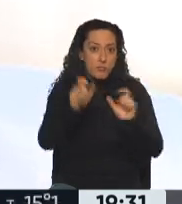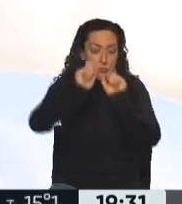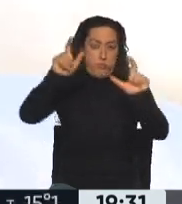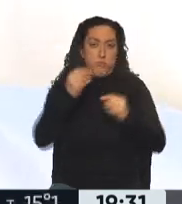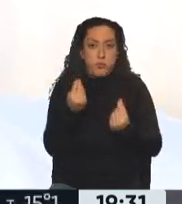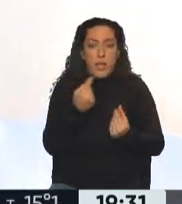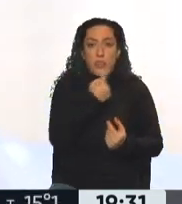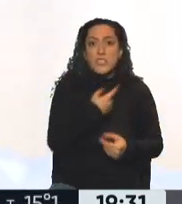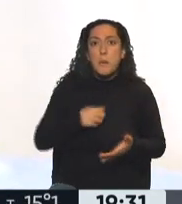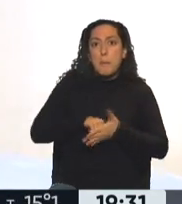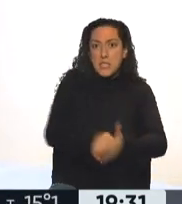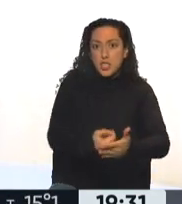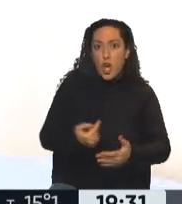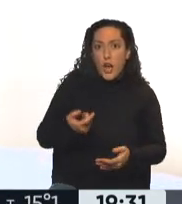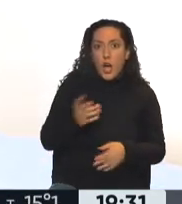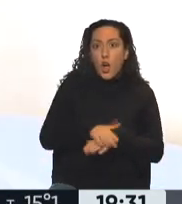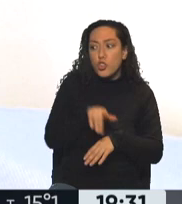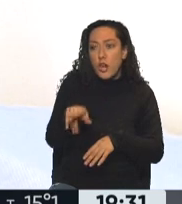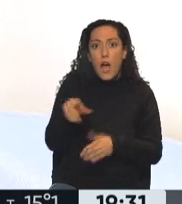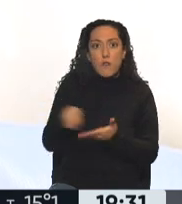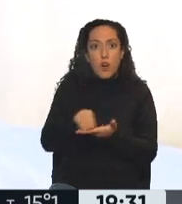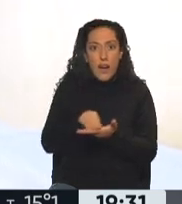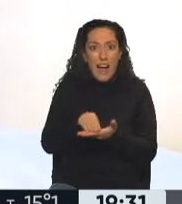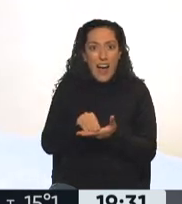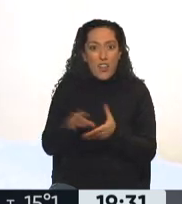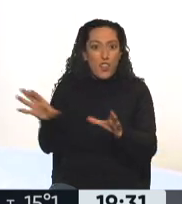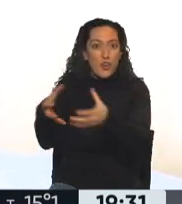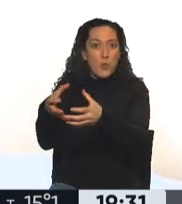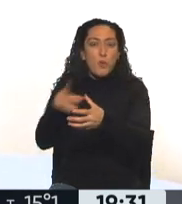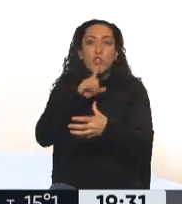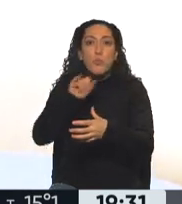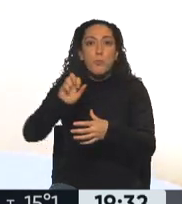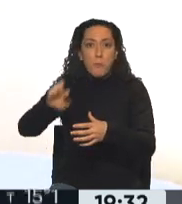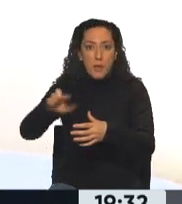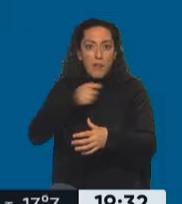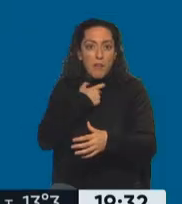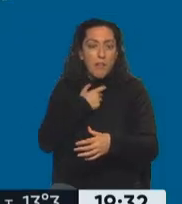el Ministerio Público para perjudicar a un exabogado de la Tupac, Alberto Bellido.